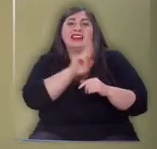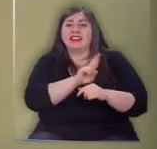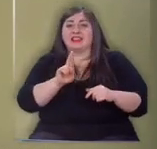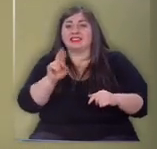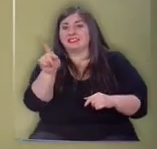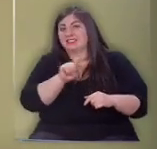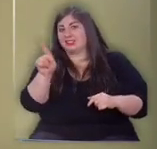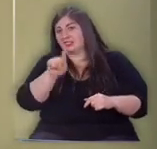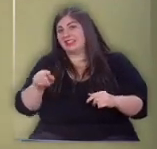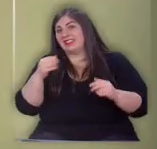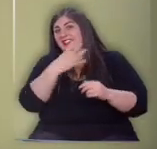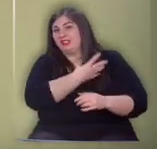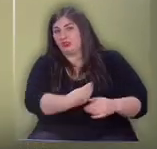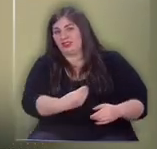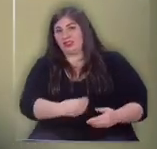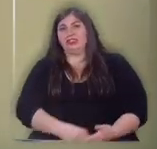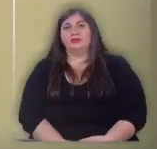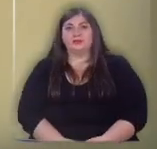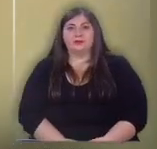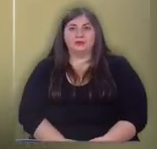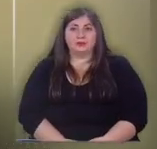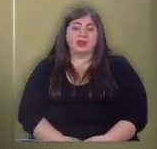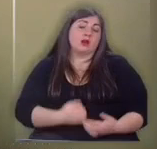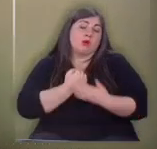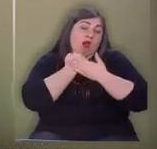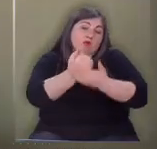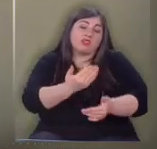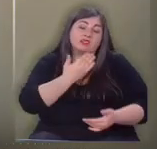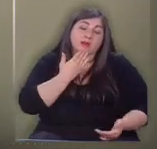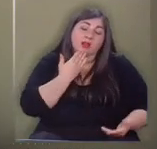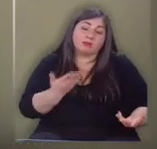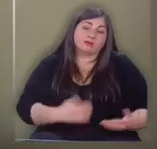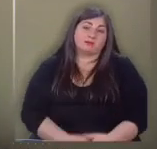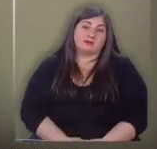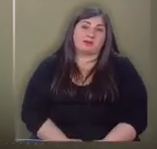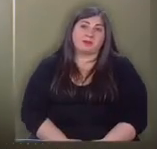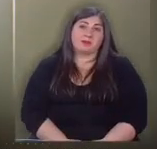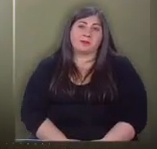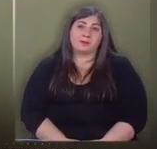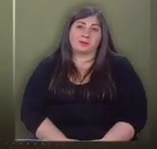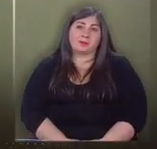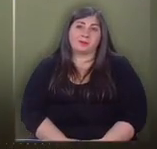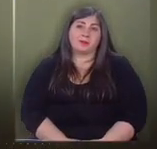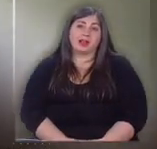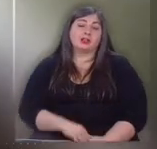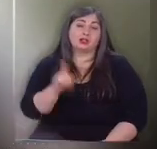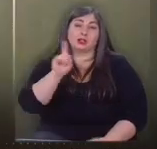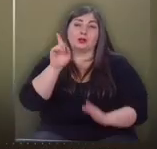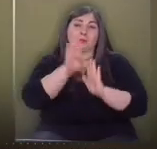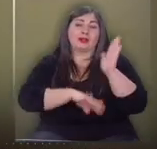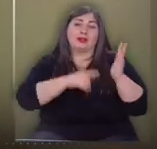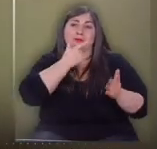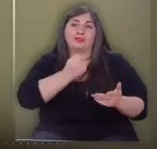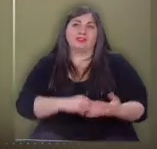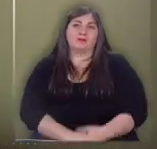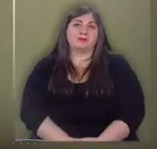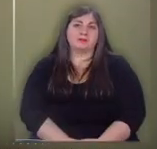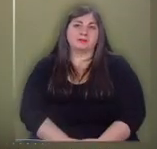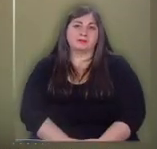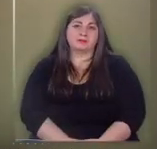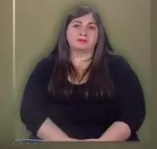junto a sus hijos. Ayudan también por entrenamiento, ¿cierto? No es menor.